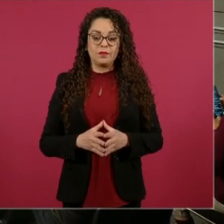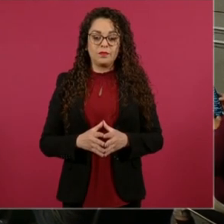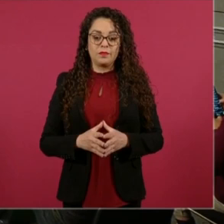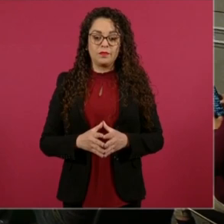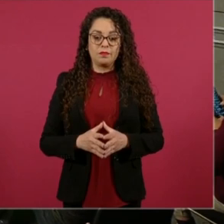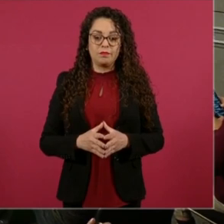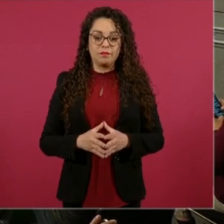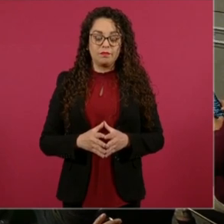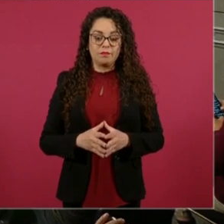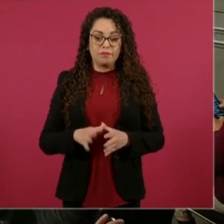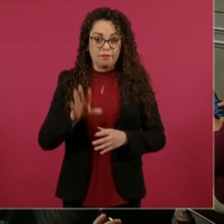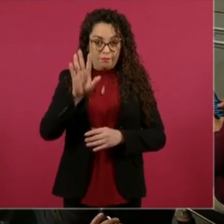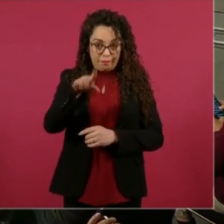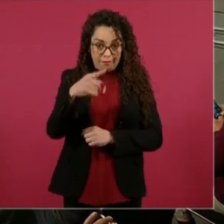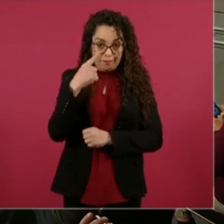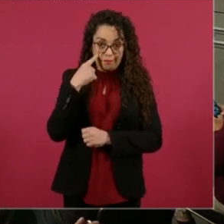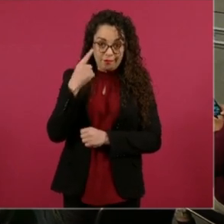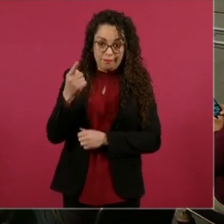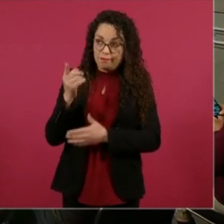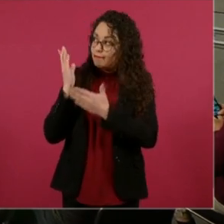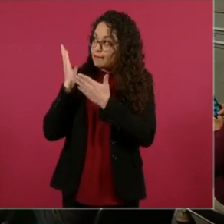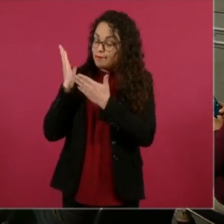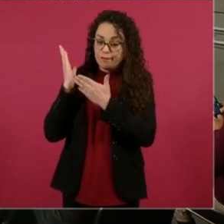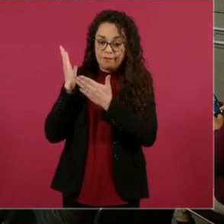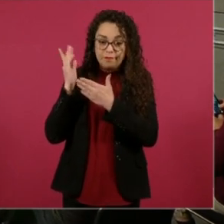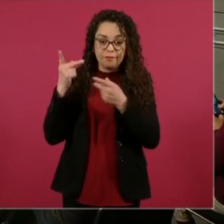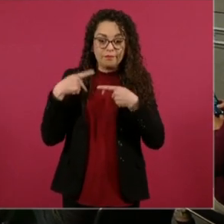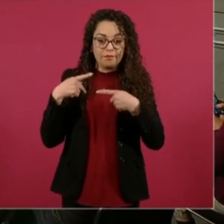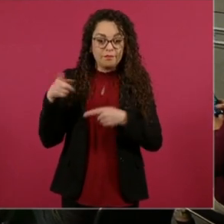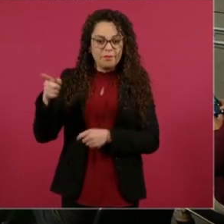Nacional. Ahí están todos los notarios.